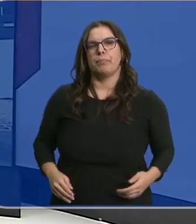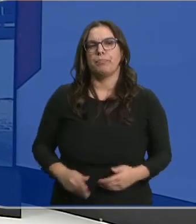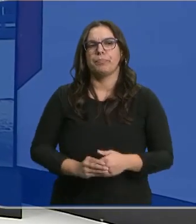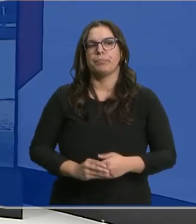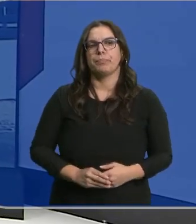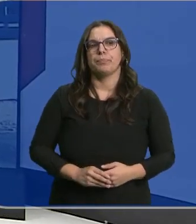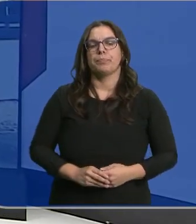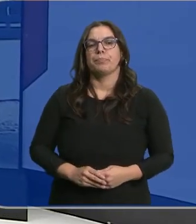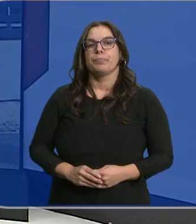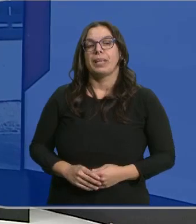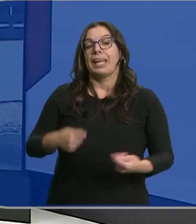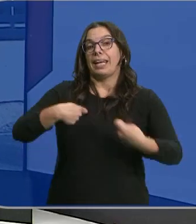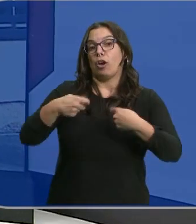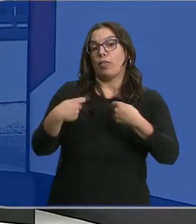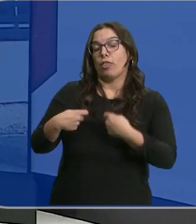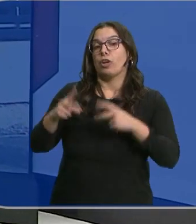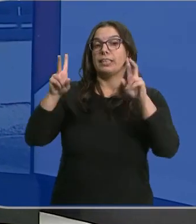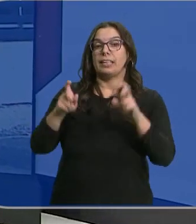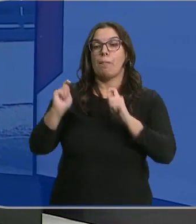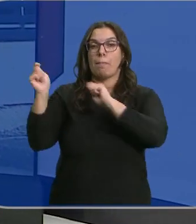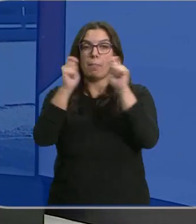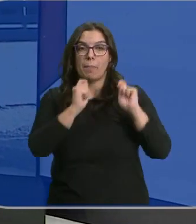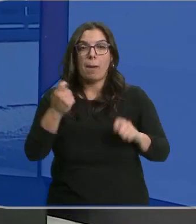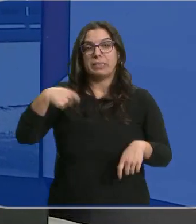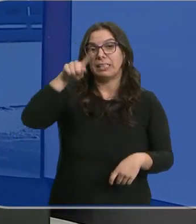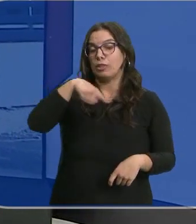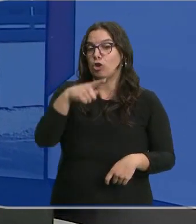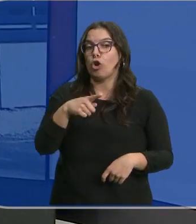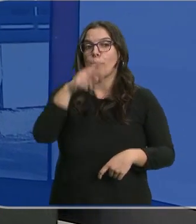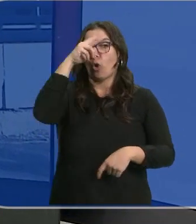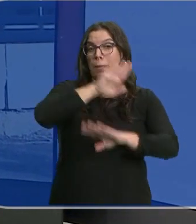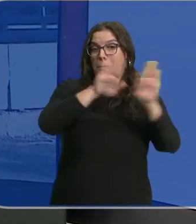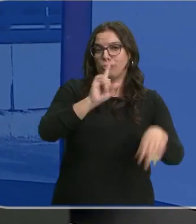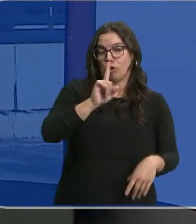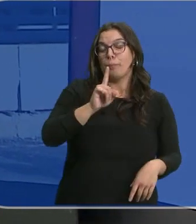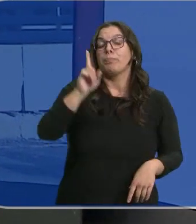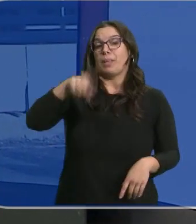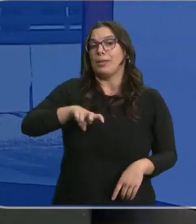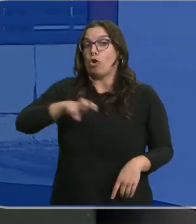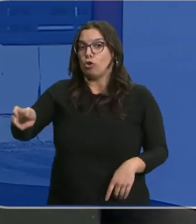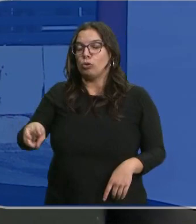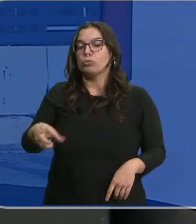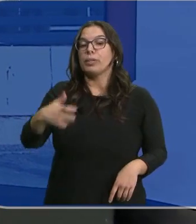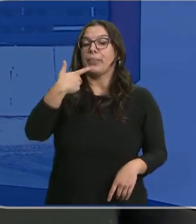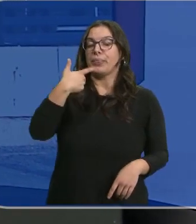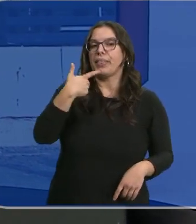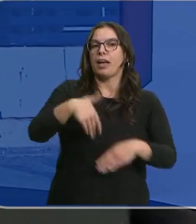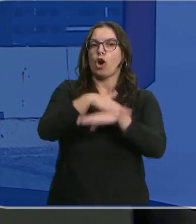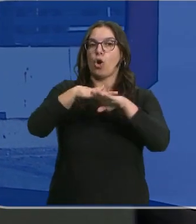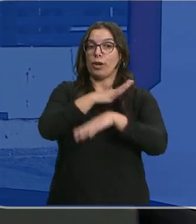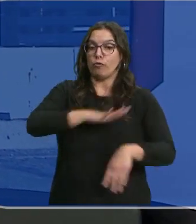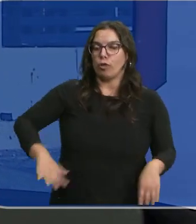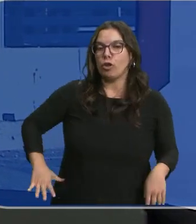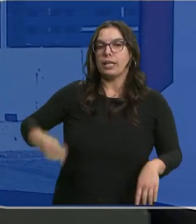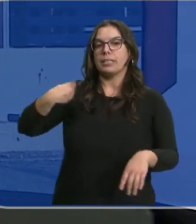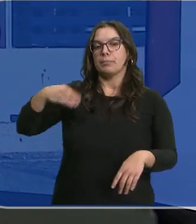Las investiduras no son las únicas negociaciones que preocupan a los políticos. El Gobierno en funciones dice que la Comisión Europea ha recibido de forma positiva